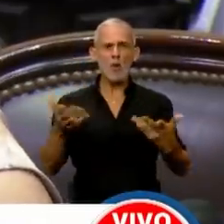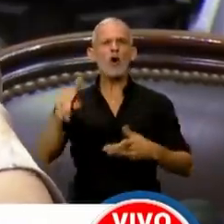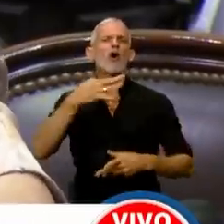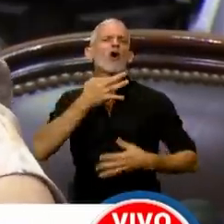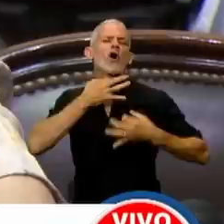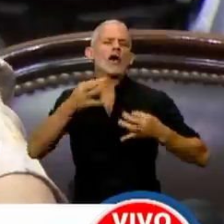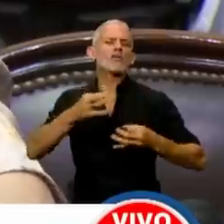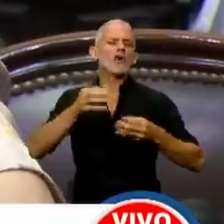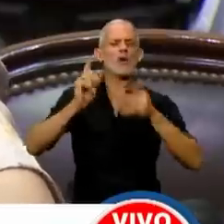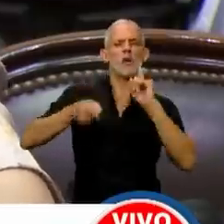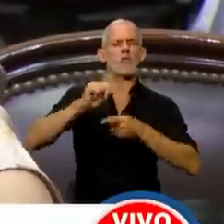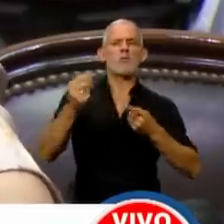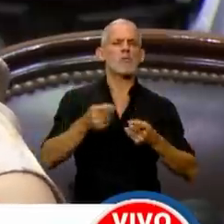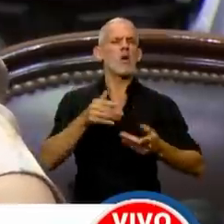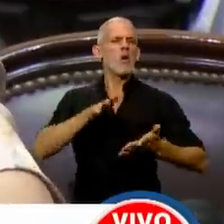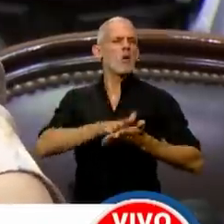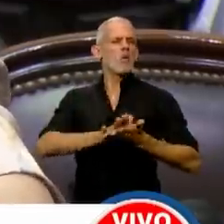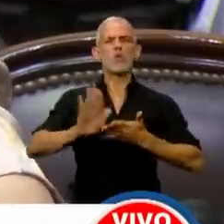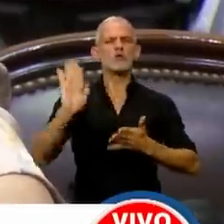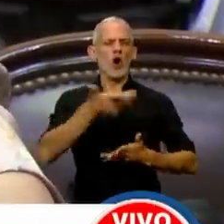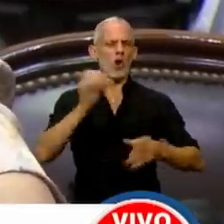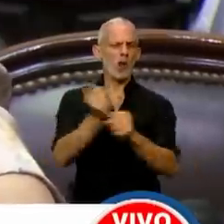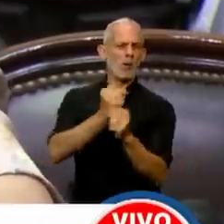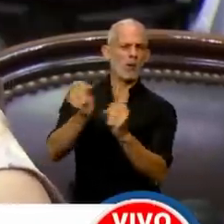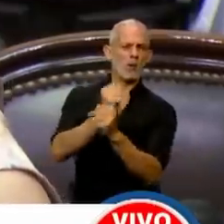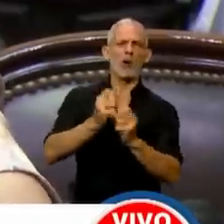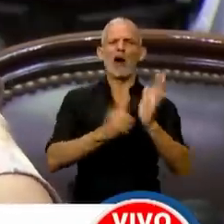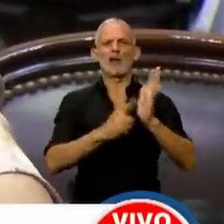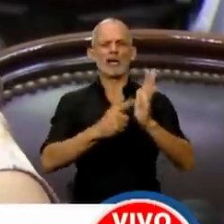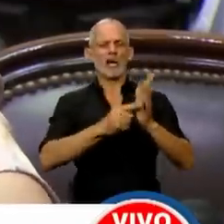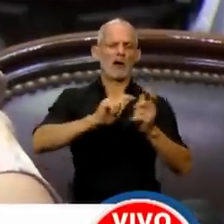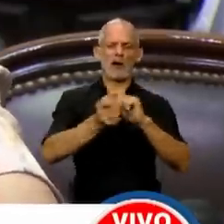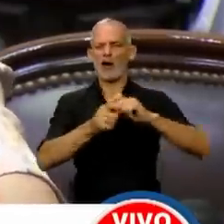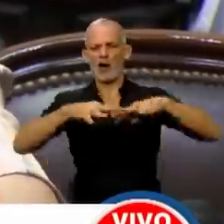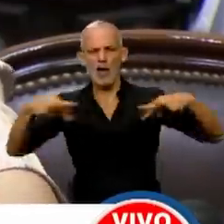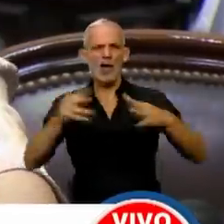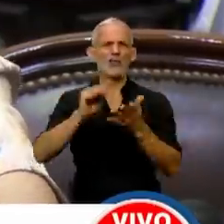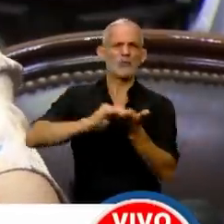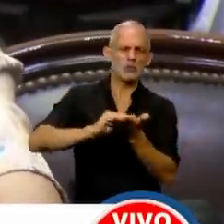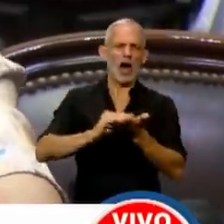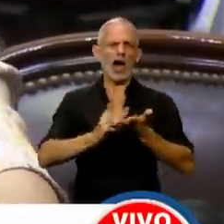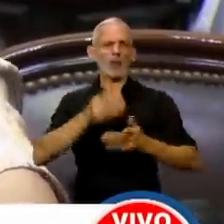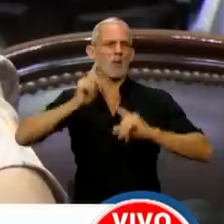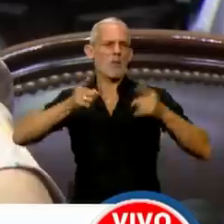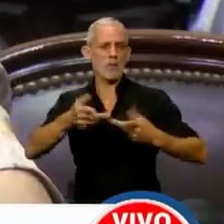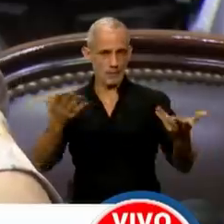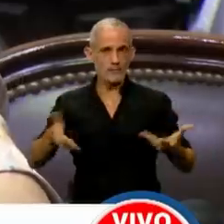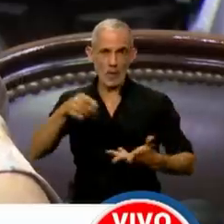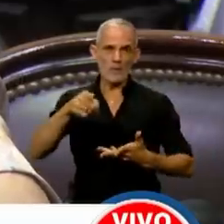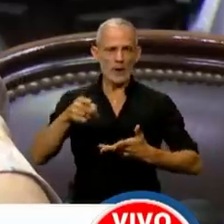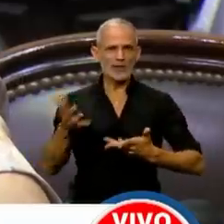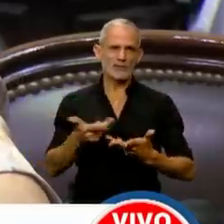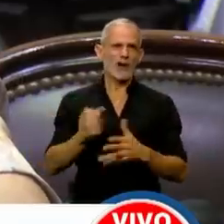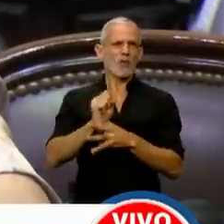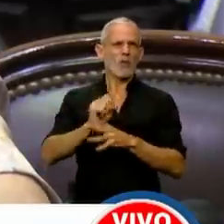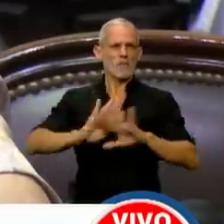lo que quisieron, se llevaron por delante todo, el reglamento, el cuerpo, a los diputados. Por eso tienen mala